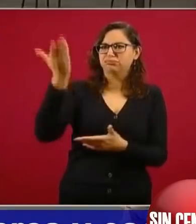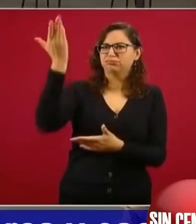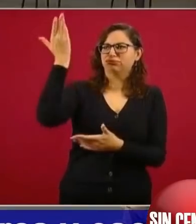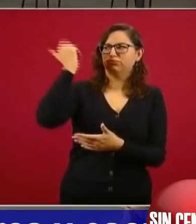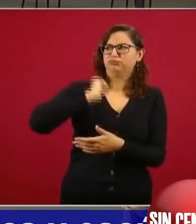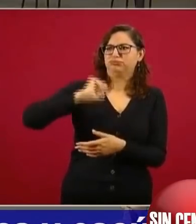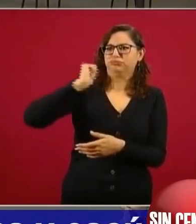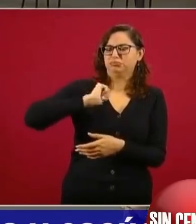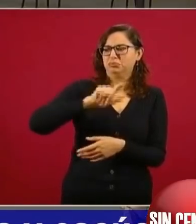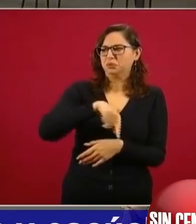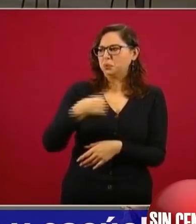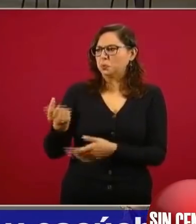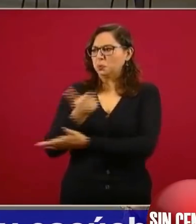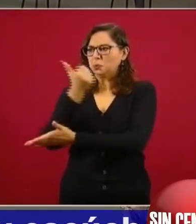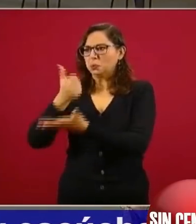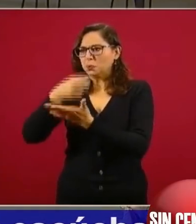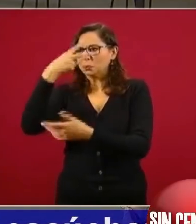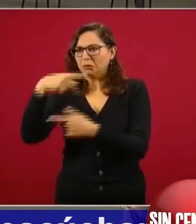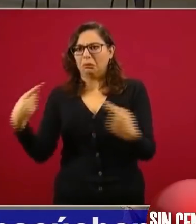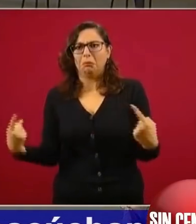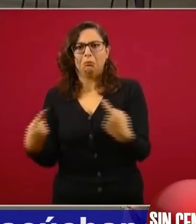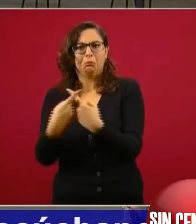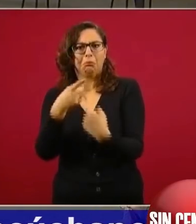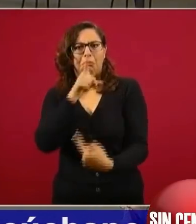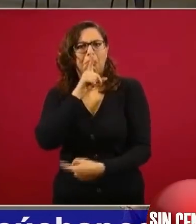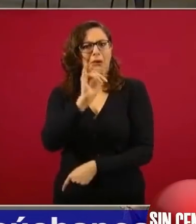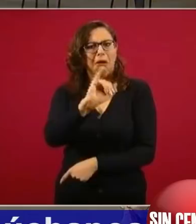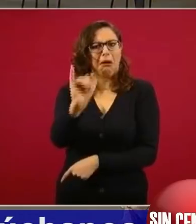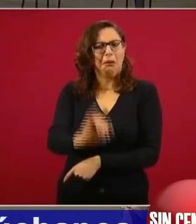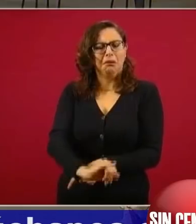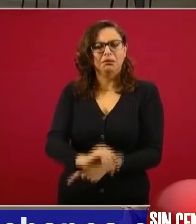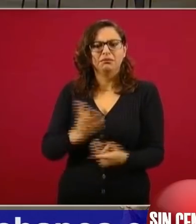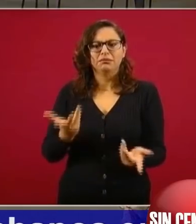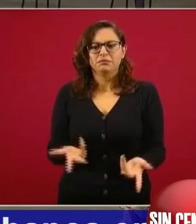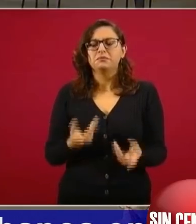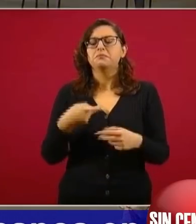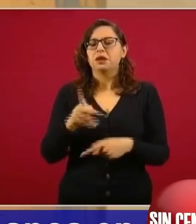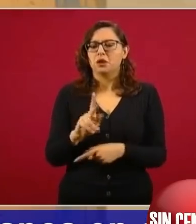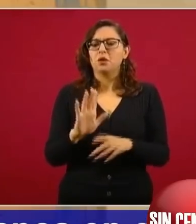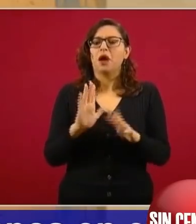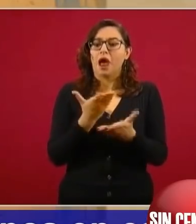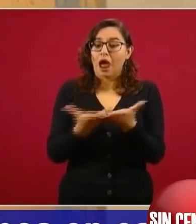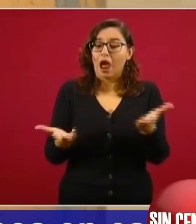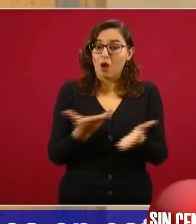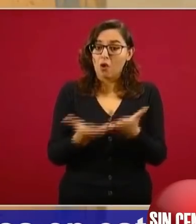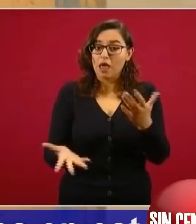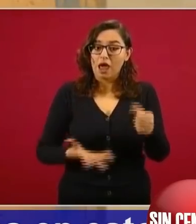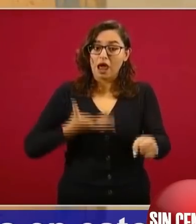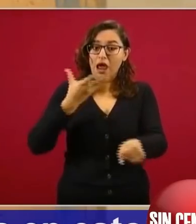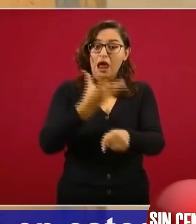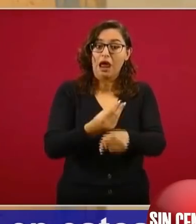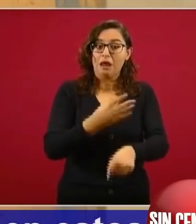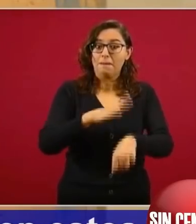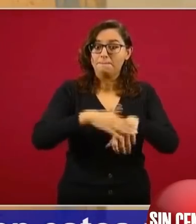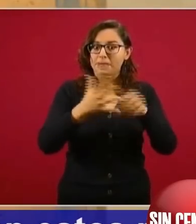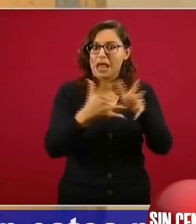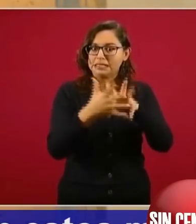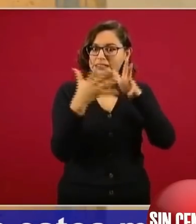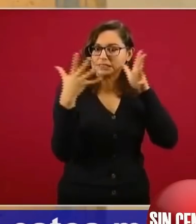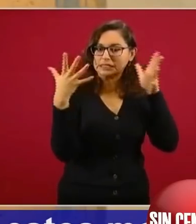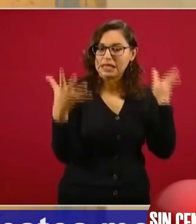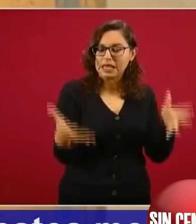aeropuerto aprobado, pero así, naturalmente para la operación que va a haber, porque tratarse de un aeropuerto de las grandes capacidades que